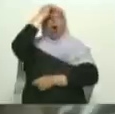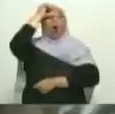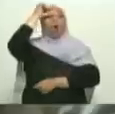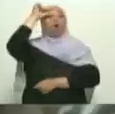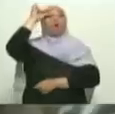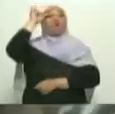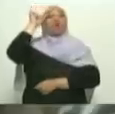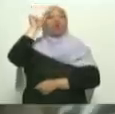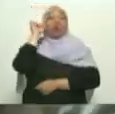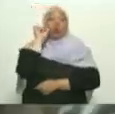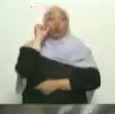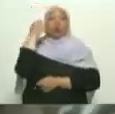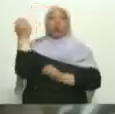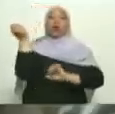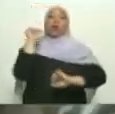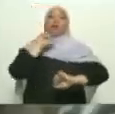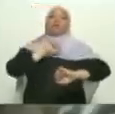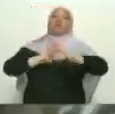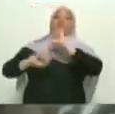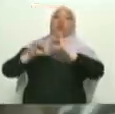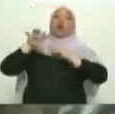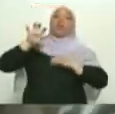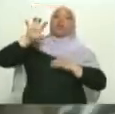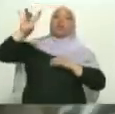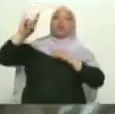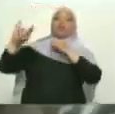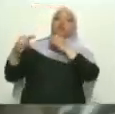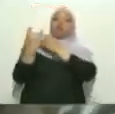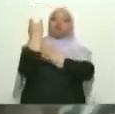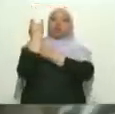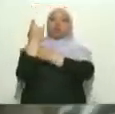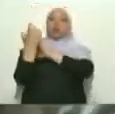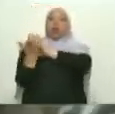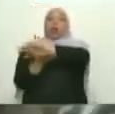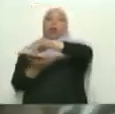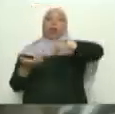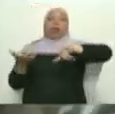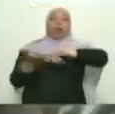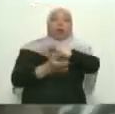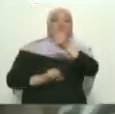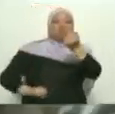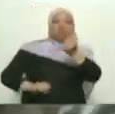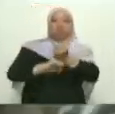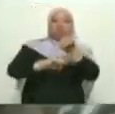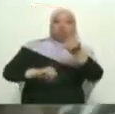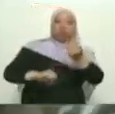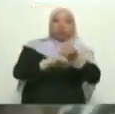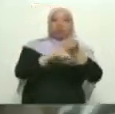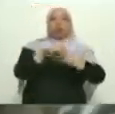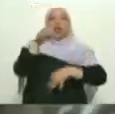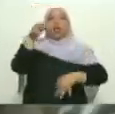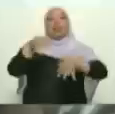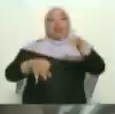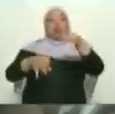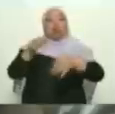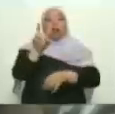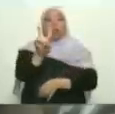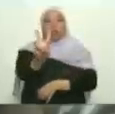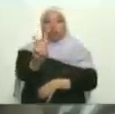los delitos de traición a la patria, conspiración y asociación ante el Tribunal 2 de Control contra